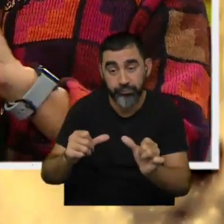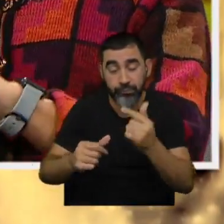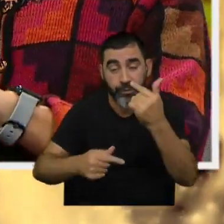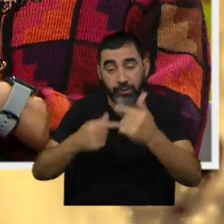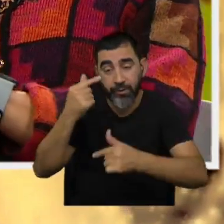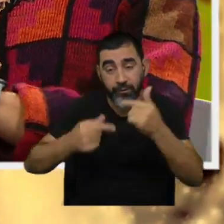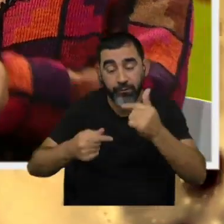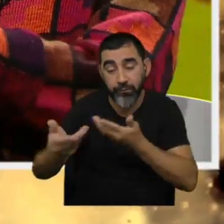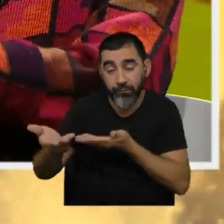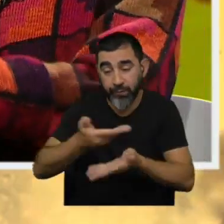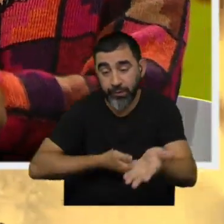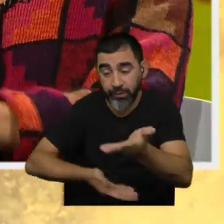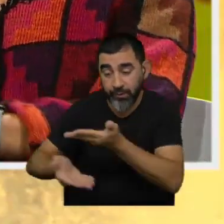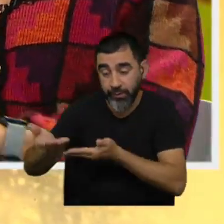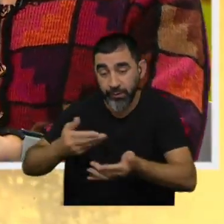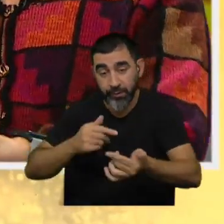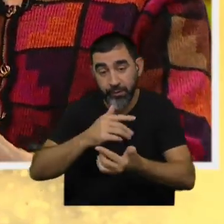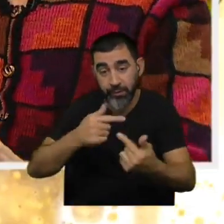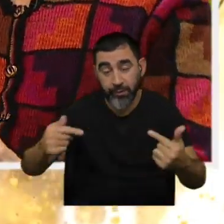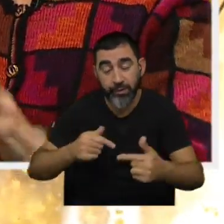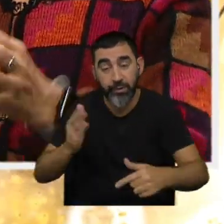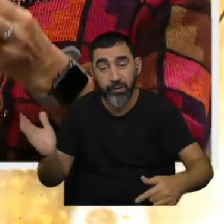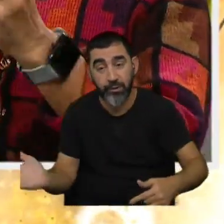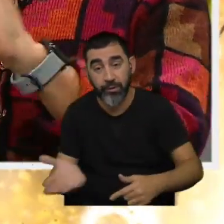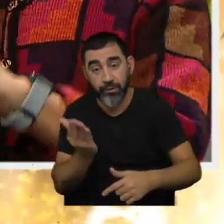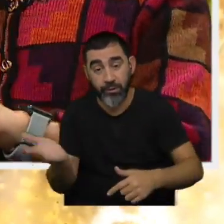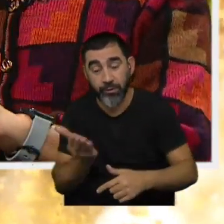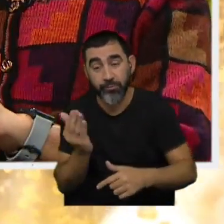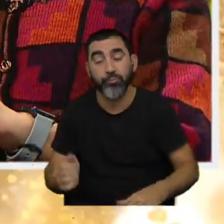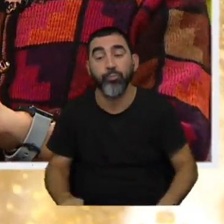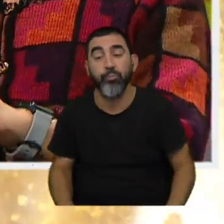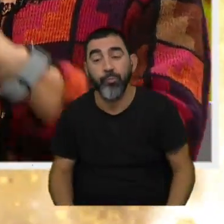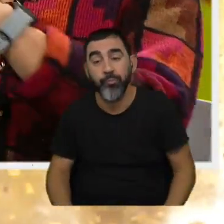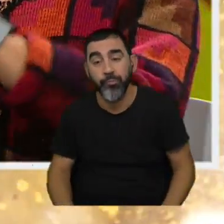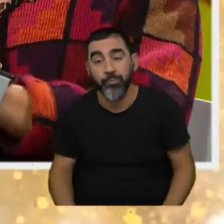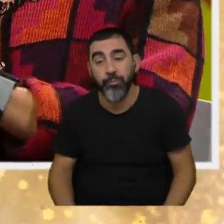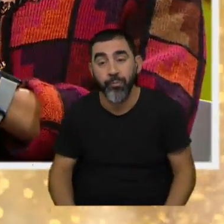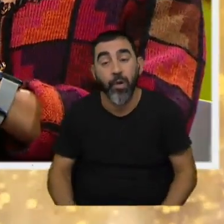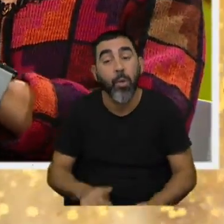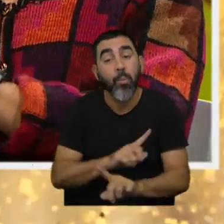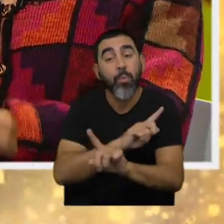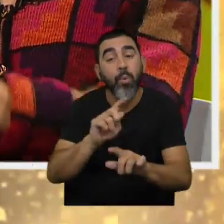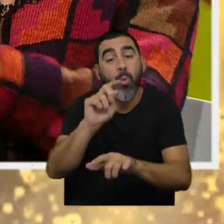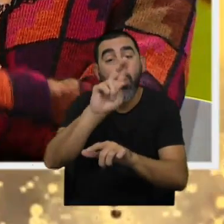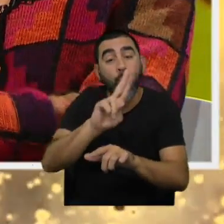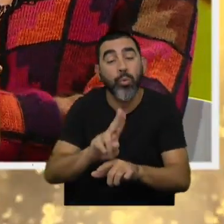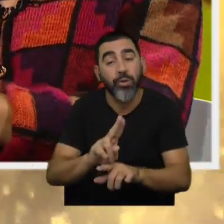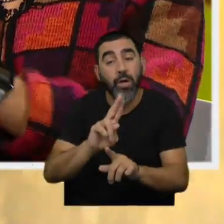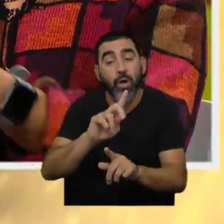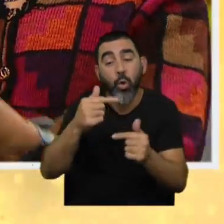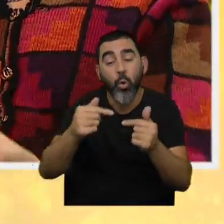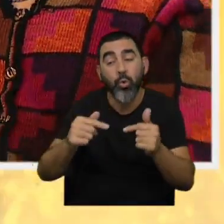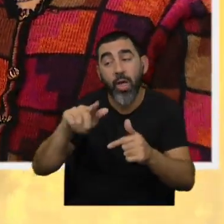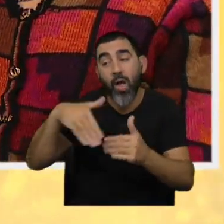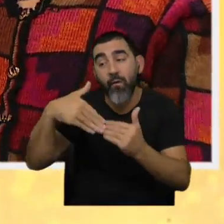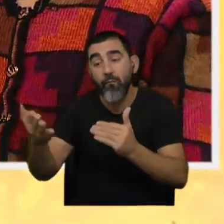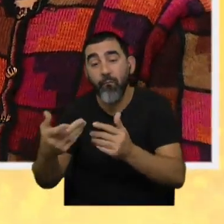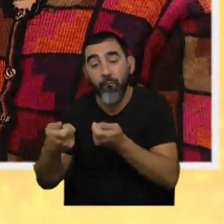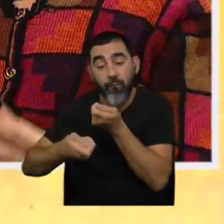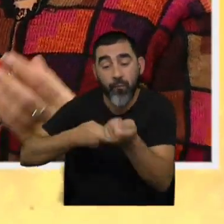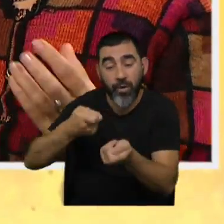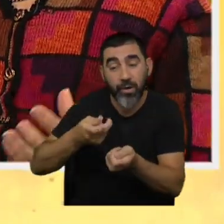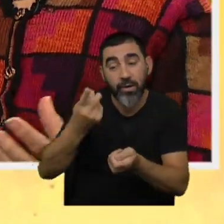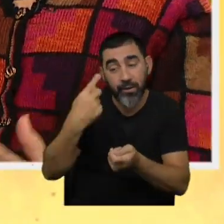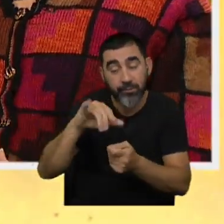diferentes interacciones que aparecen en producción, sin utilizar compuestos exógenos que son los que terminan por